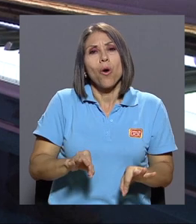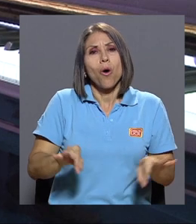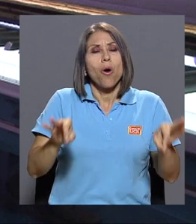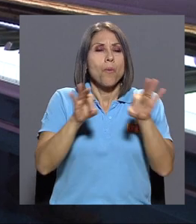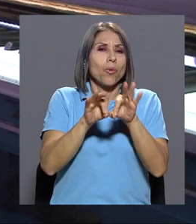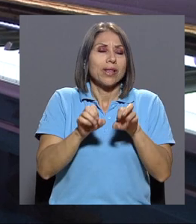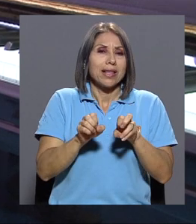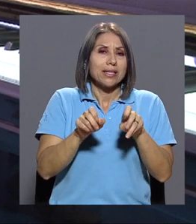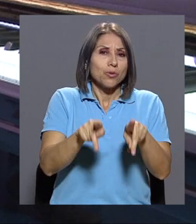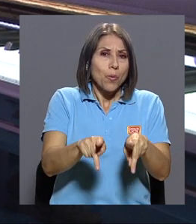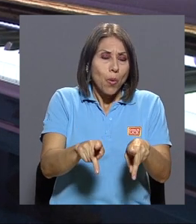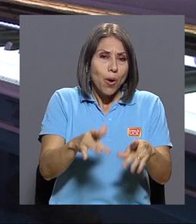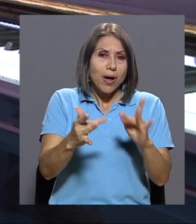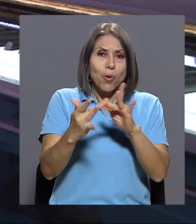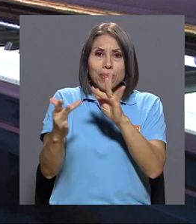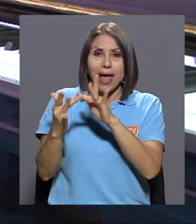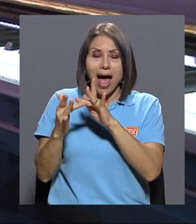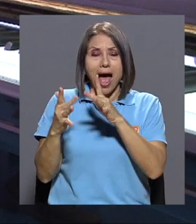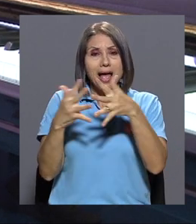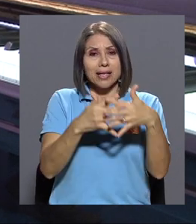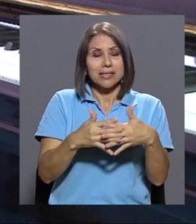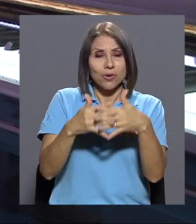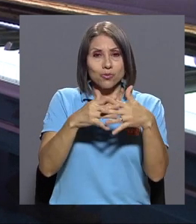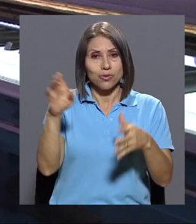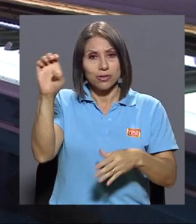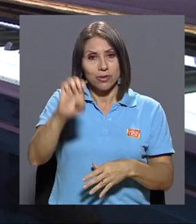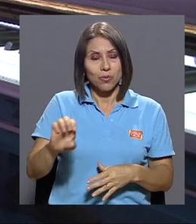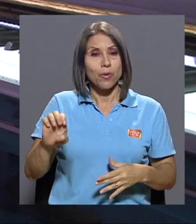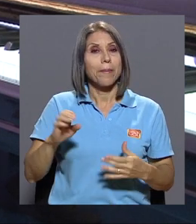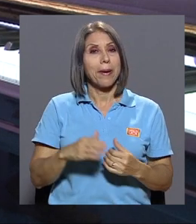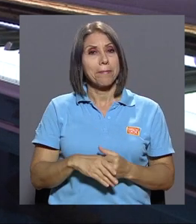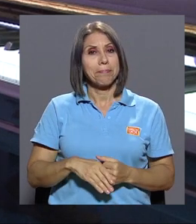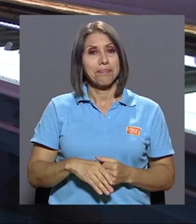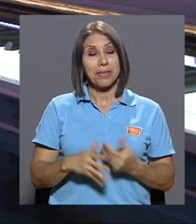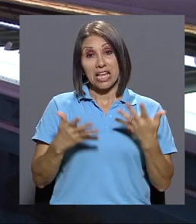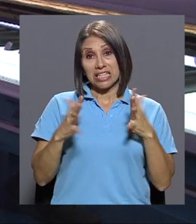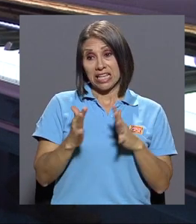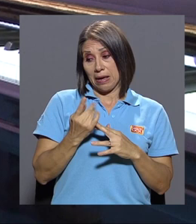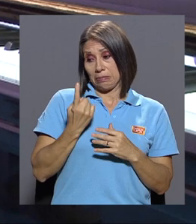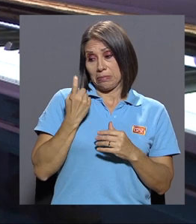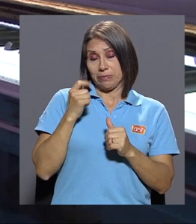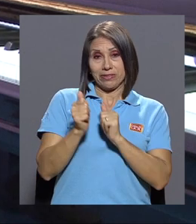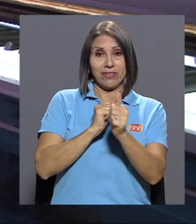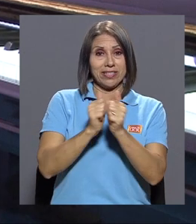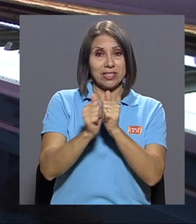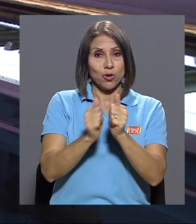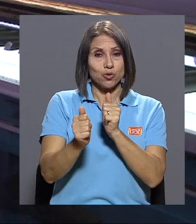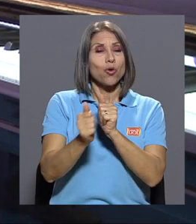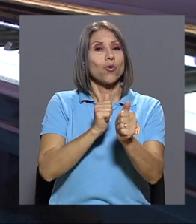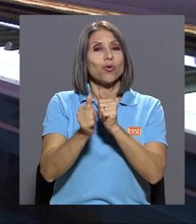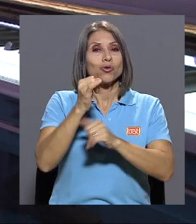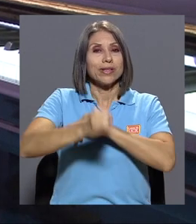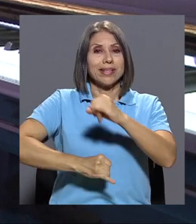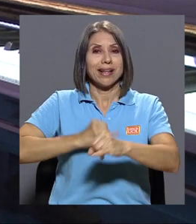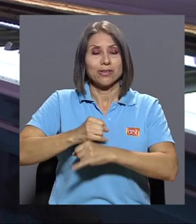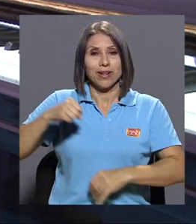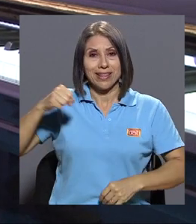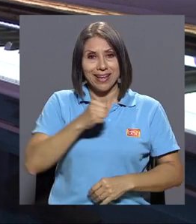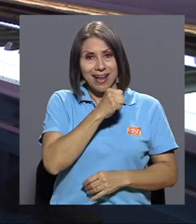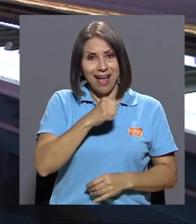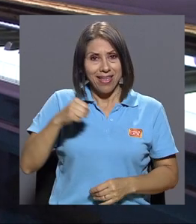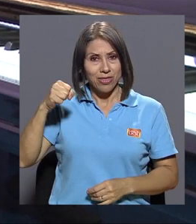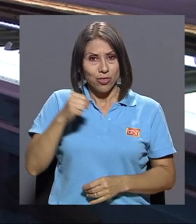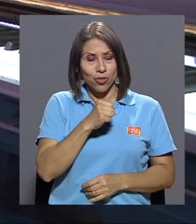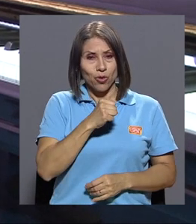contactos importantes tanto a nivel de estados unidos como a nivel de europa y ya el concurso más reciente fue el concurso internacional de canto